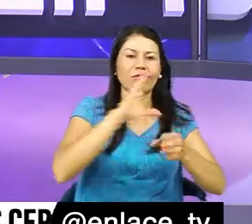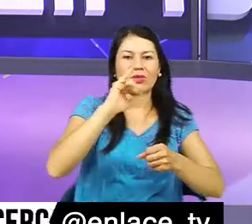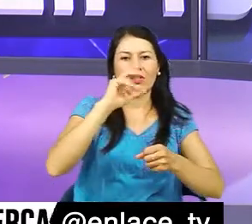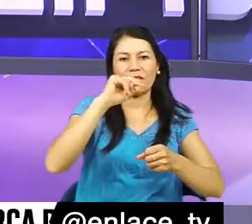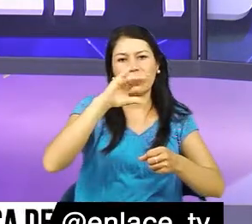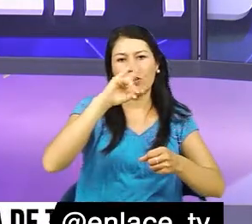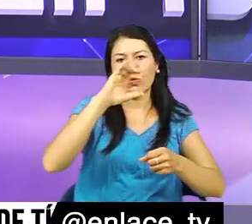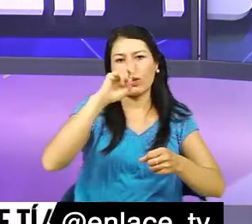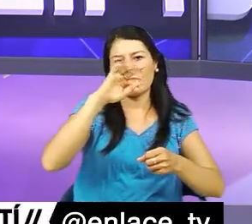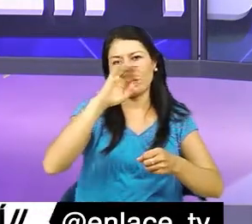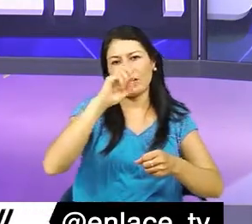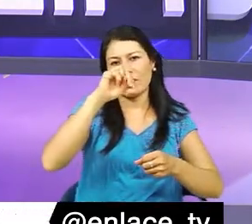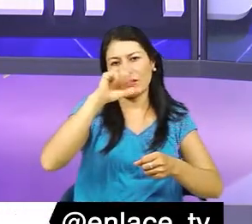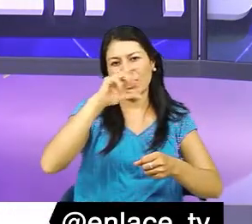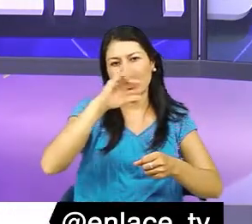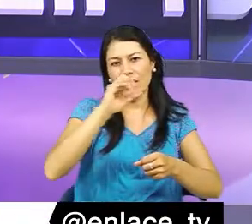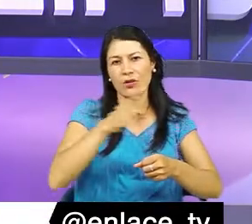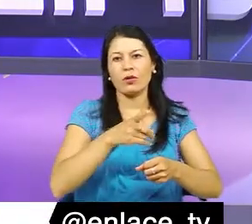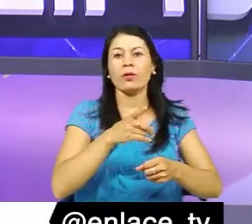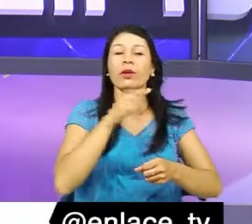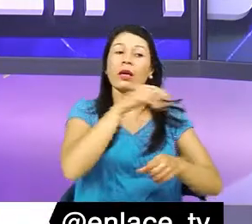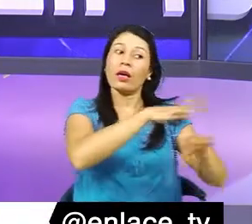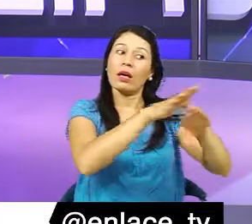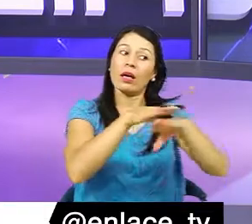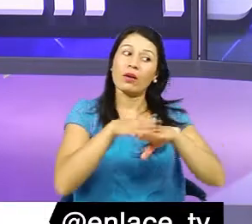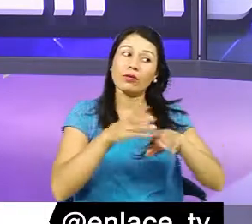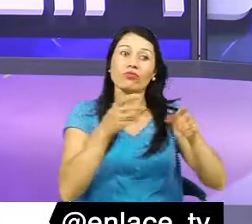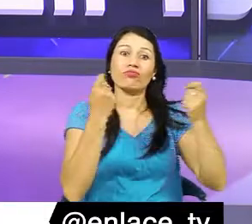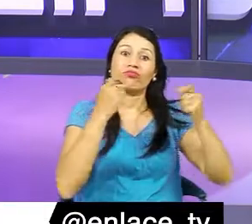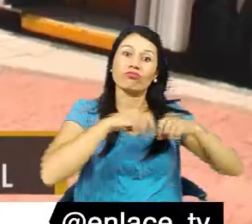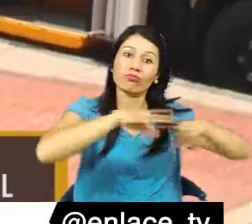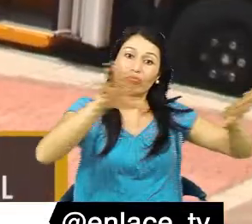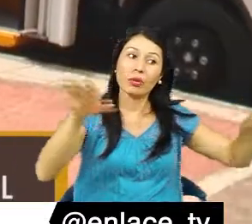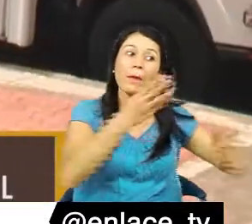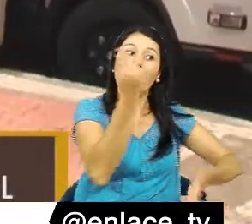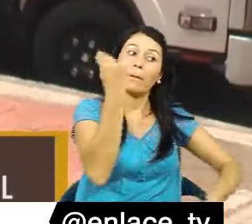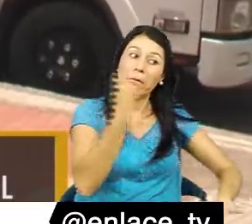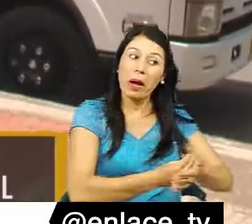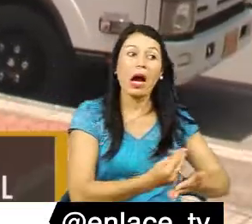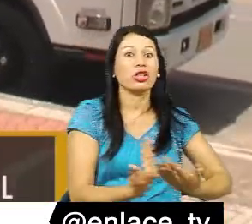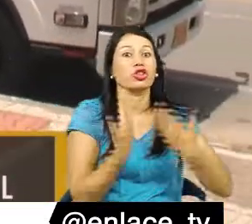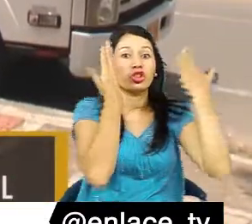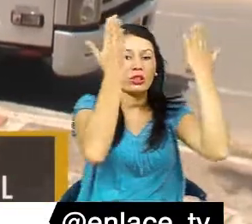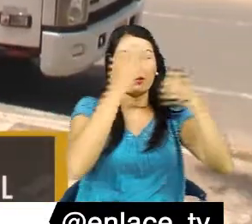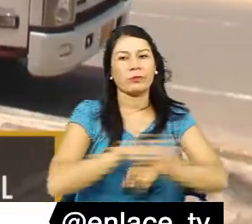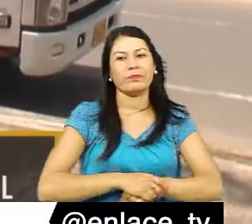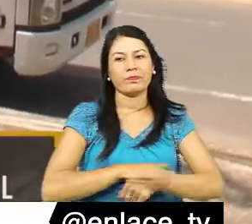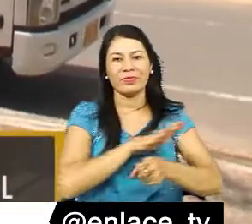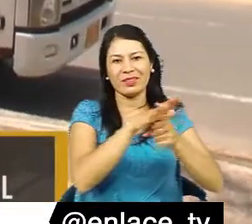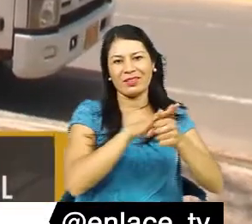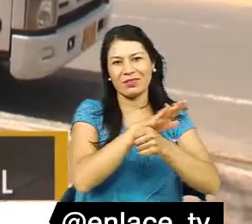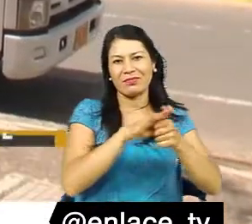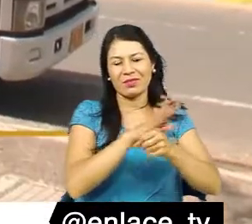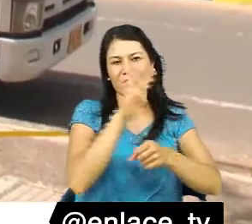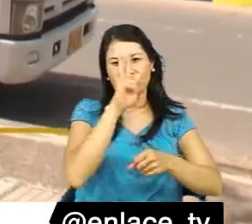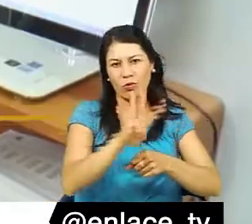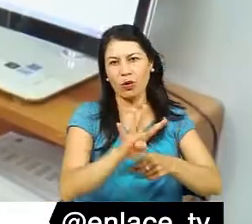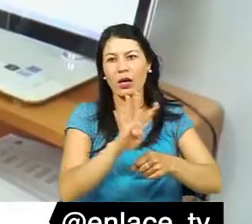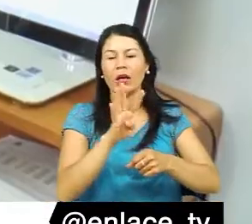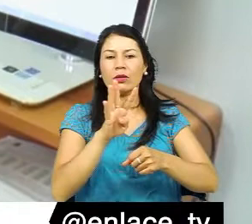de esa comuna de la ciudad se pongan al día con sus impuestos. La Comuna 4 fue la escogida para que Hacienda Móvil llegara con toda